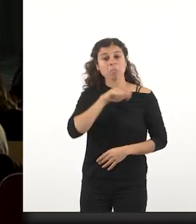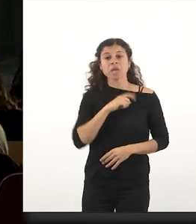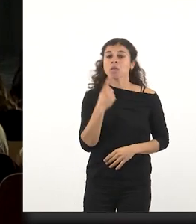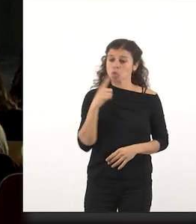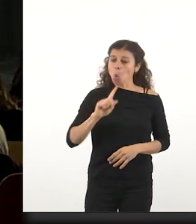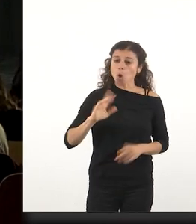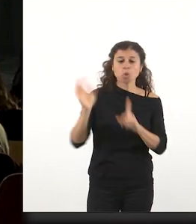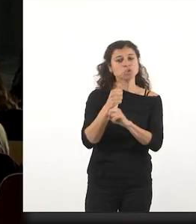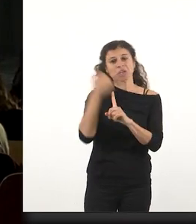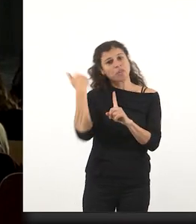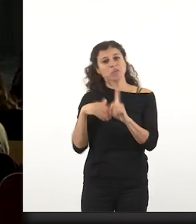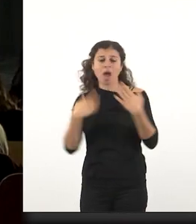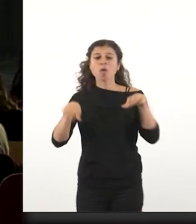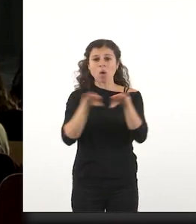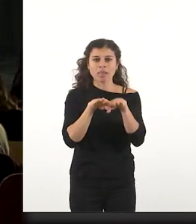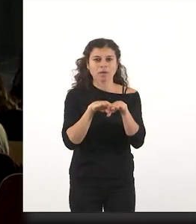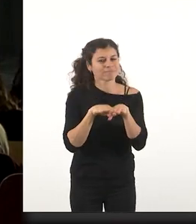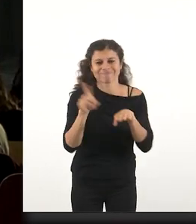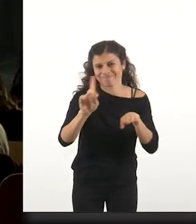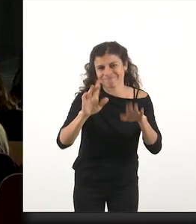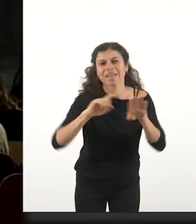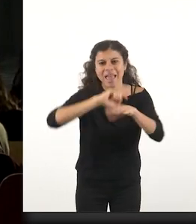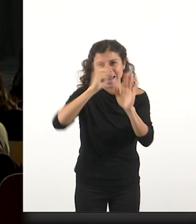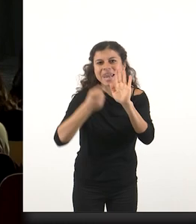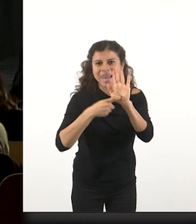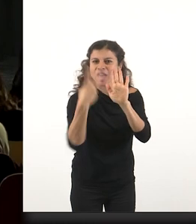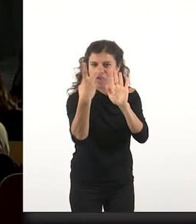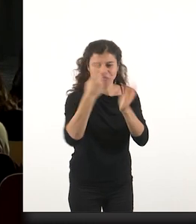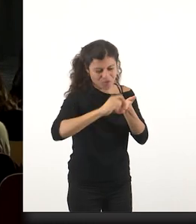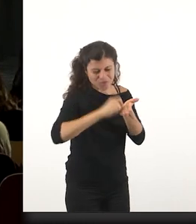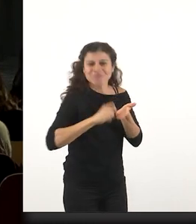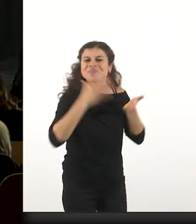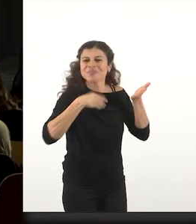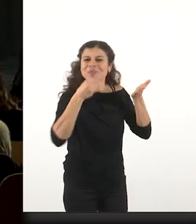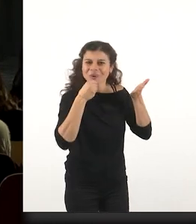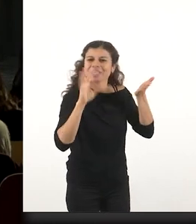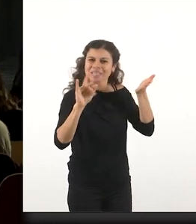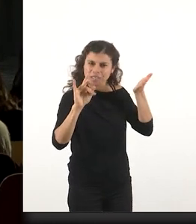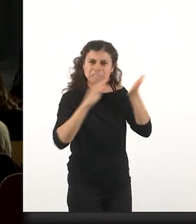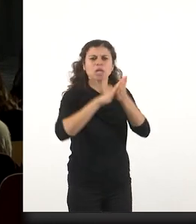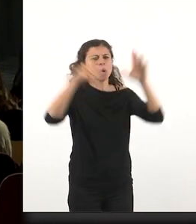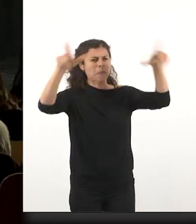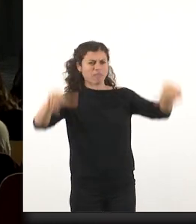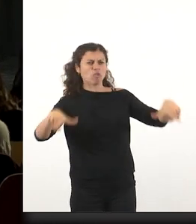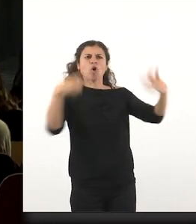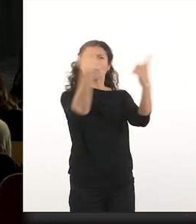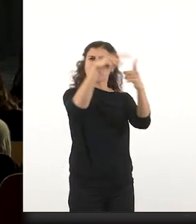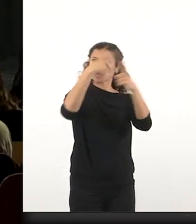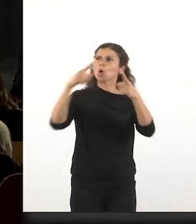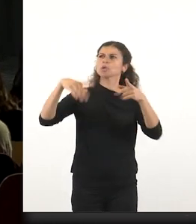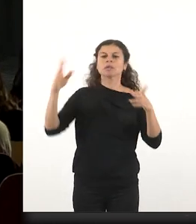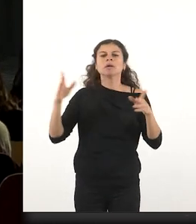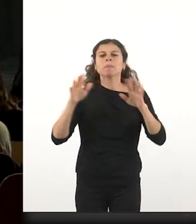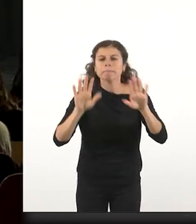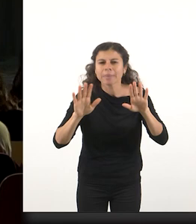Sí, está conseguido en 2 leyes ahora mismo escritas, así muy bonitas, y de puertas para afuera, todo muy bonito, las plataformas, las, sí, sí, pero de puertas